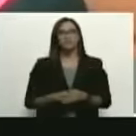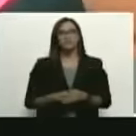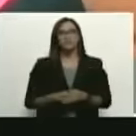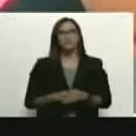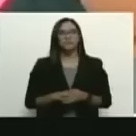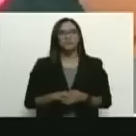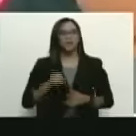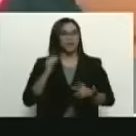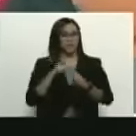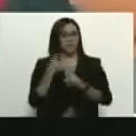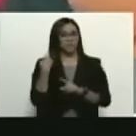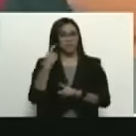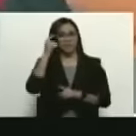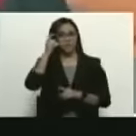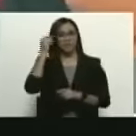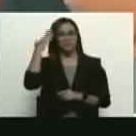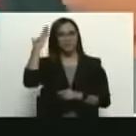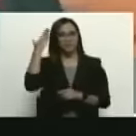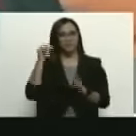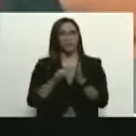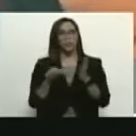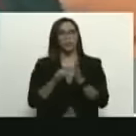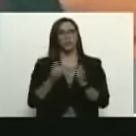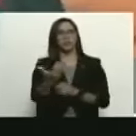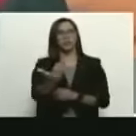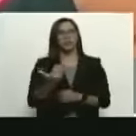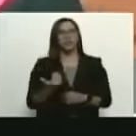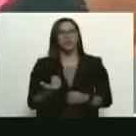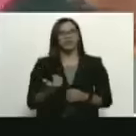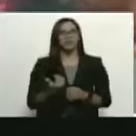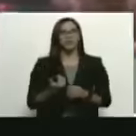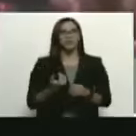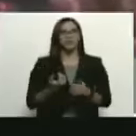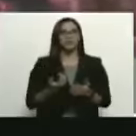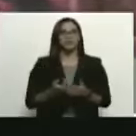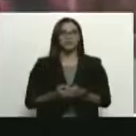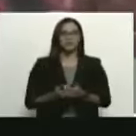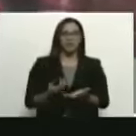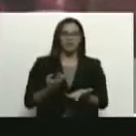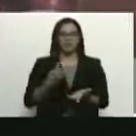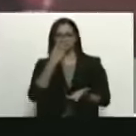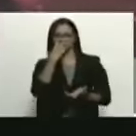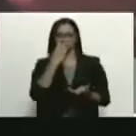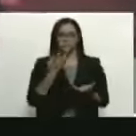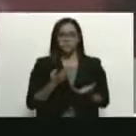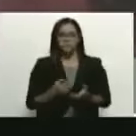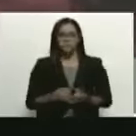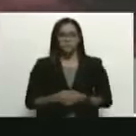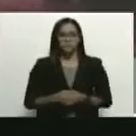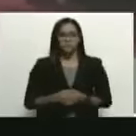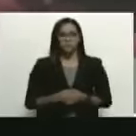Desde el primer día, sabiendo por dónde venía las provocaciones,